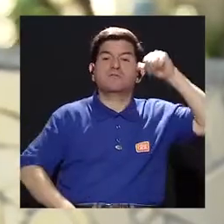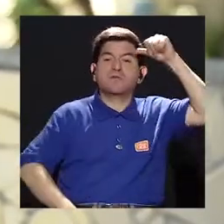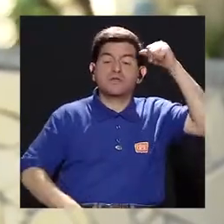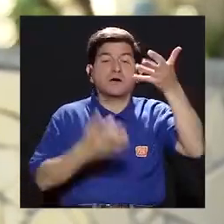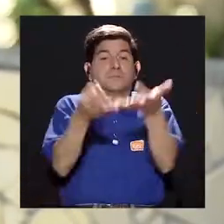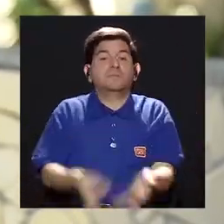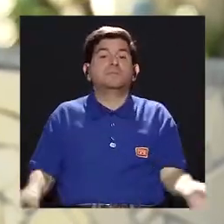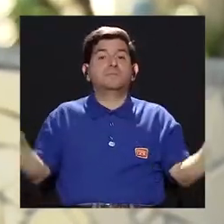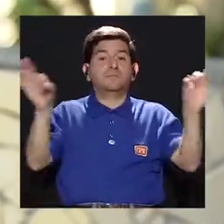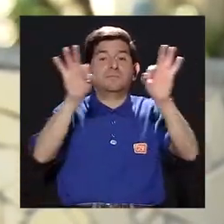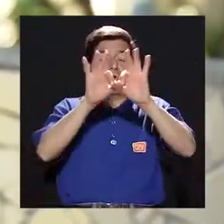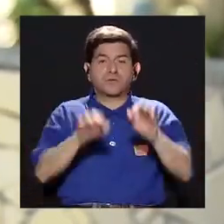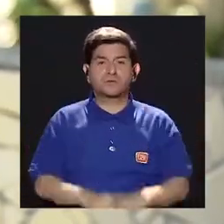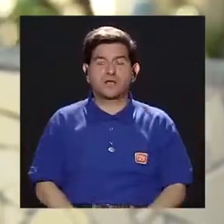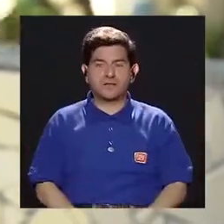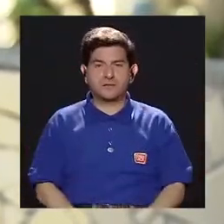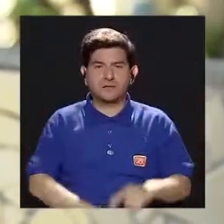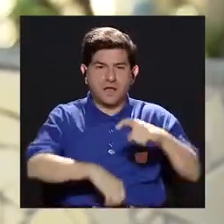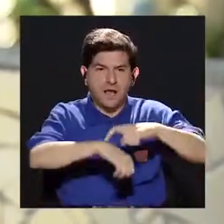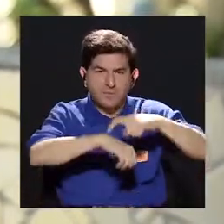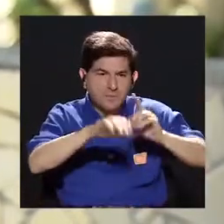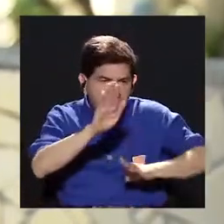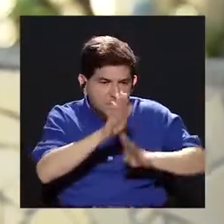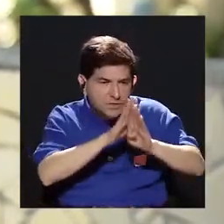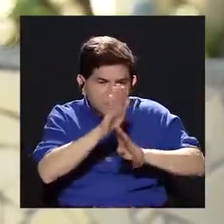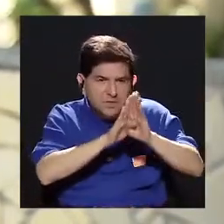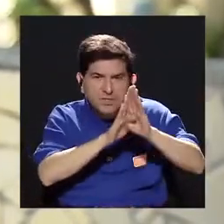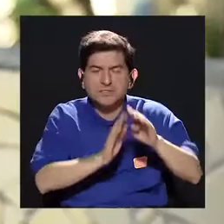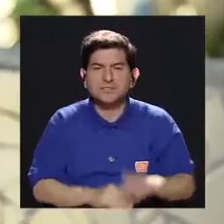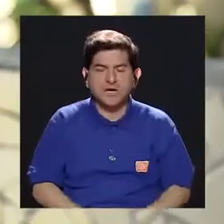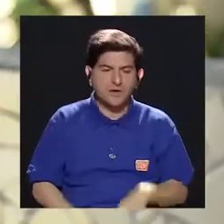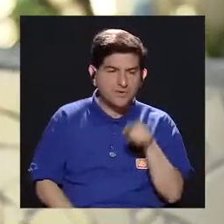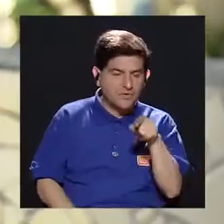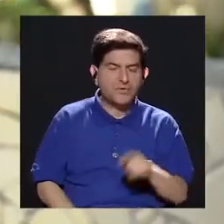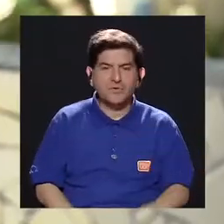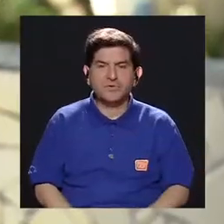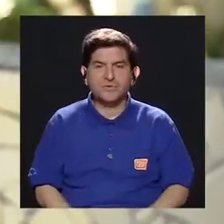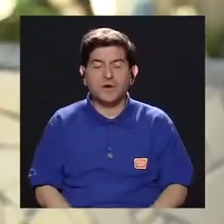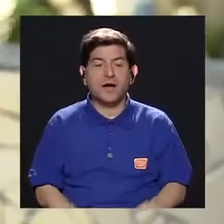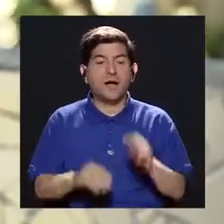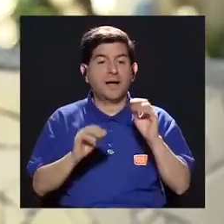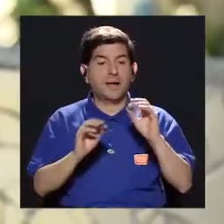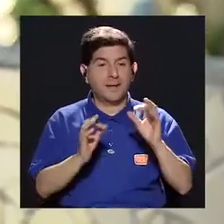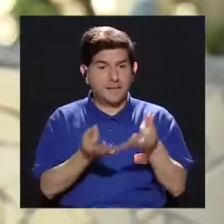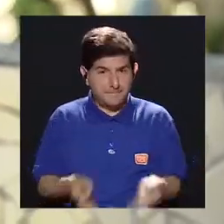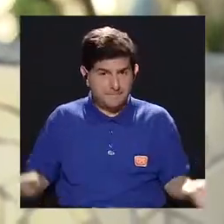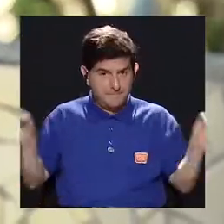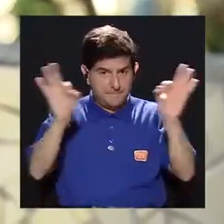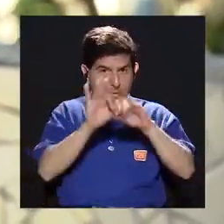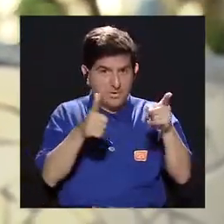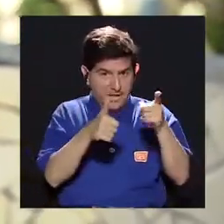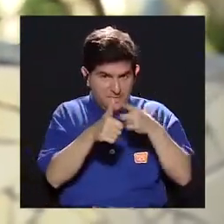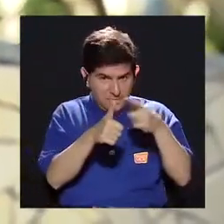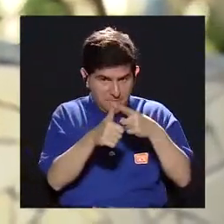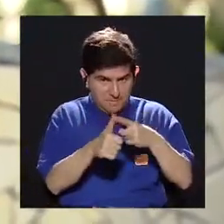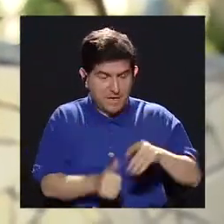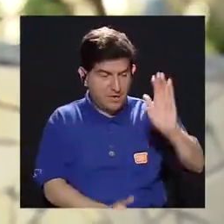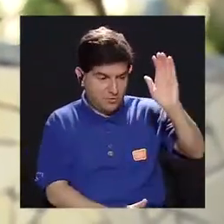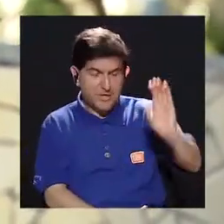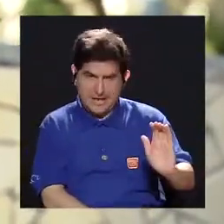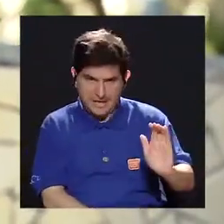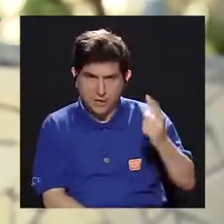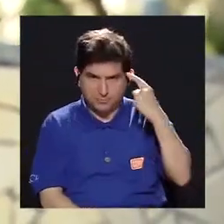adulta. Es muy importante, en la edad donde se está desarrollando el pie, hablar de la importancia. Primero, vamos a empezar de cuando